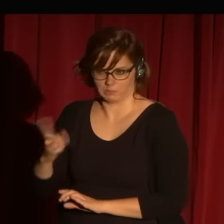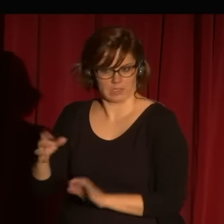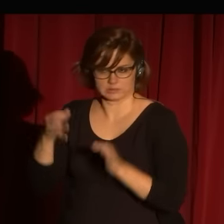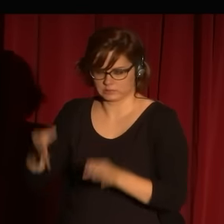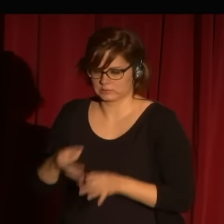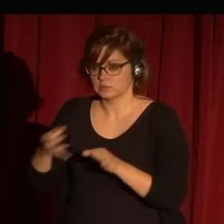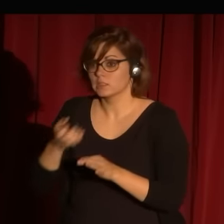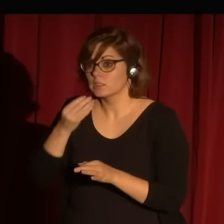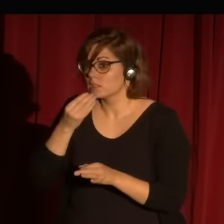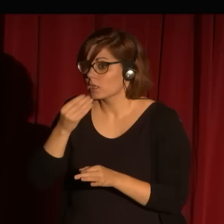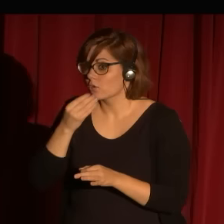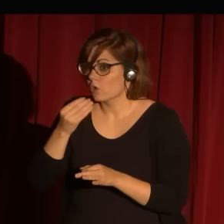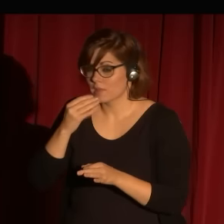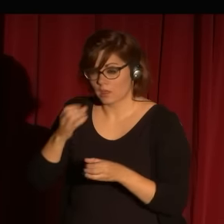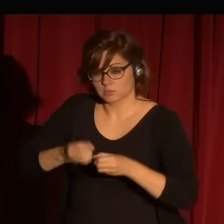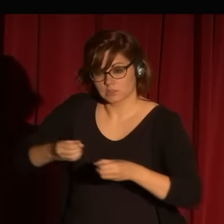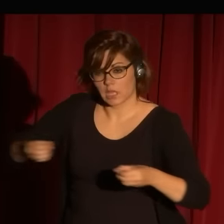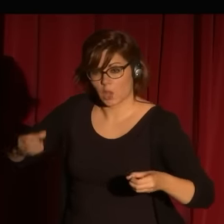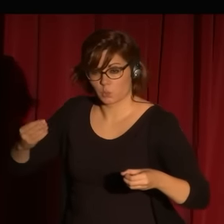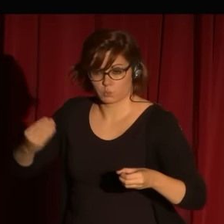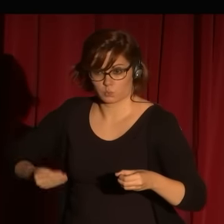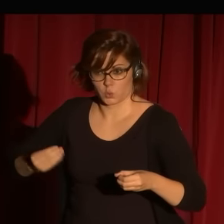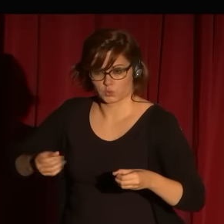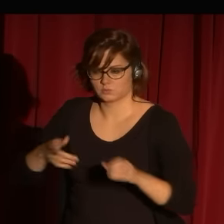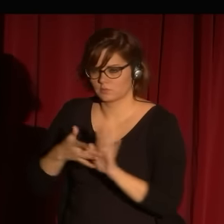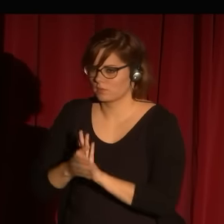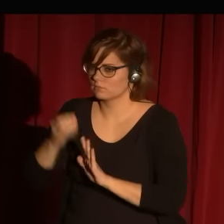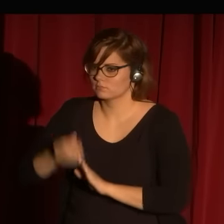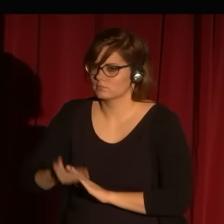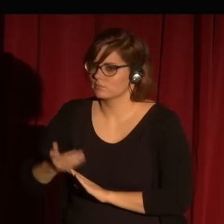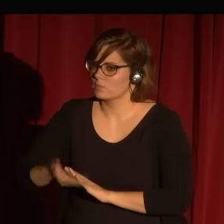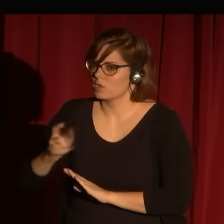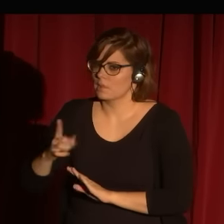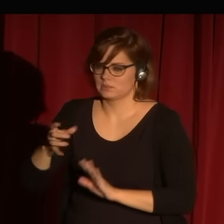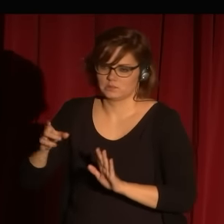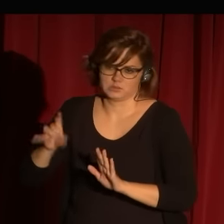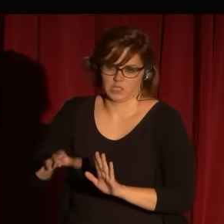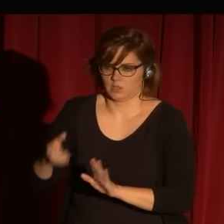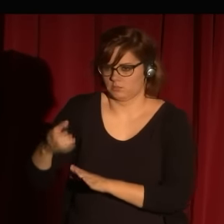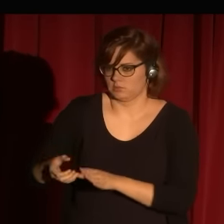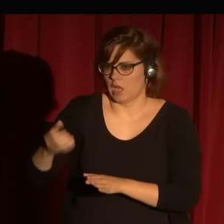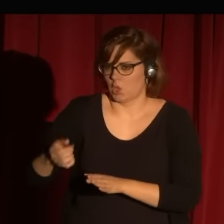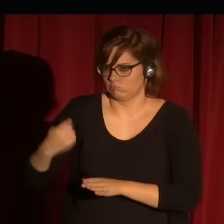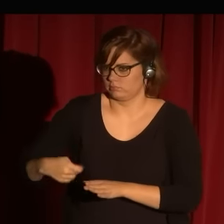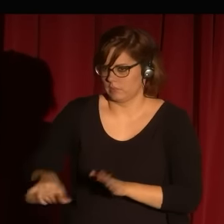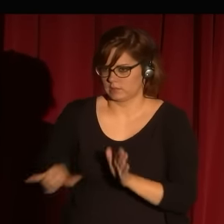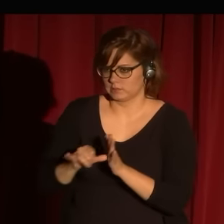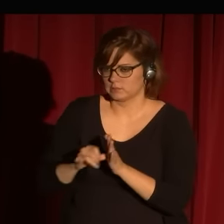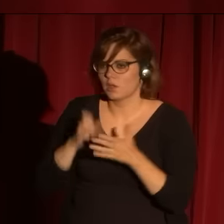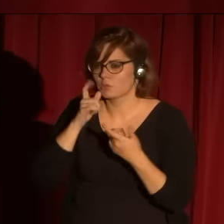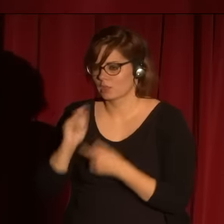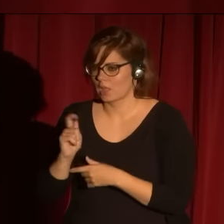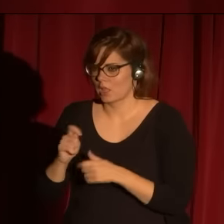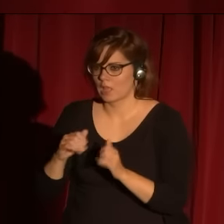Donde había muchos saleros el salero más más importante estaba junto a la persona más important y por eso hemos tenido en casa saleros de